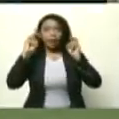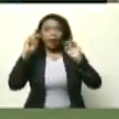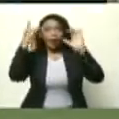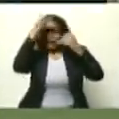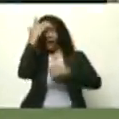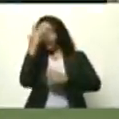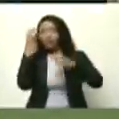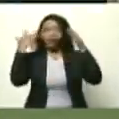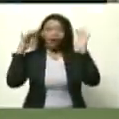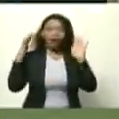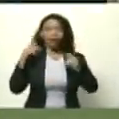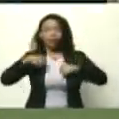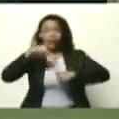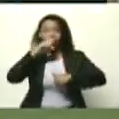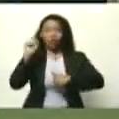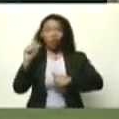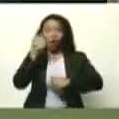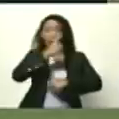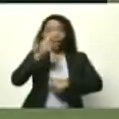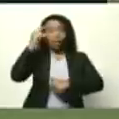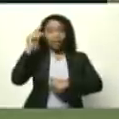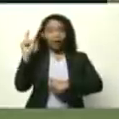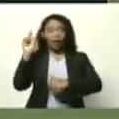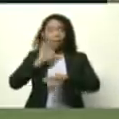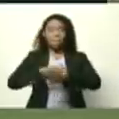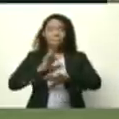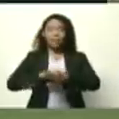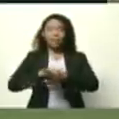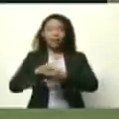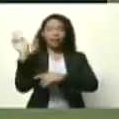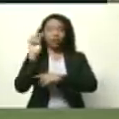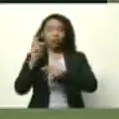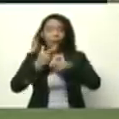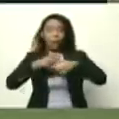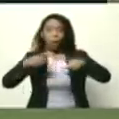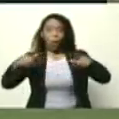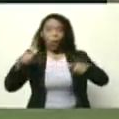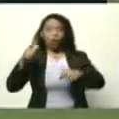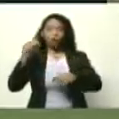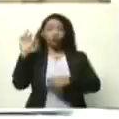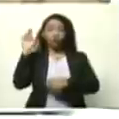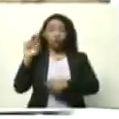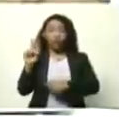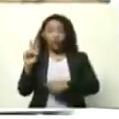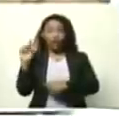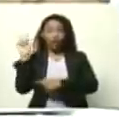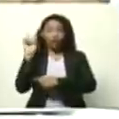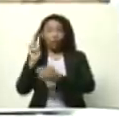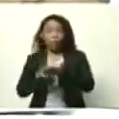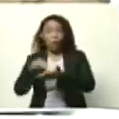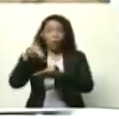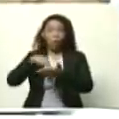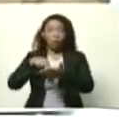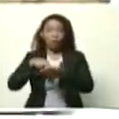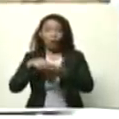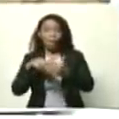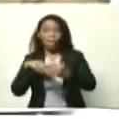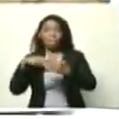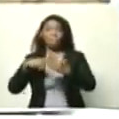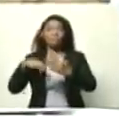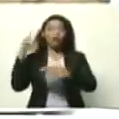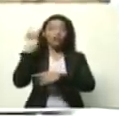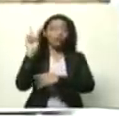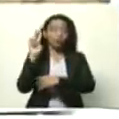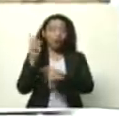año también. Cada día que pasa, Venezuela crece, cada día que pasa, Venezuela se levanta y cada día que pasa,